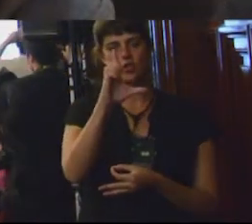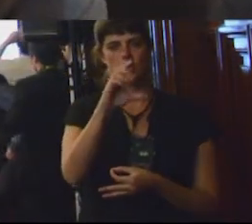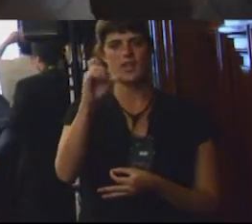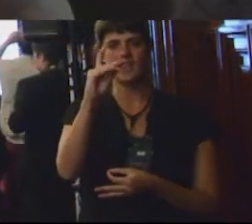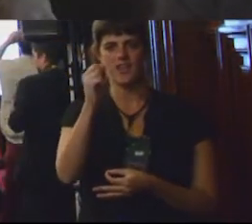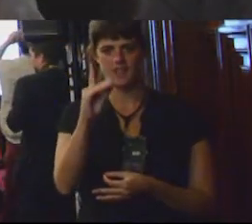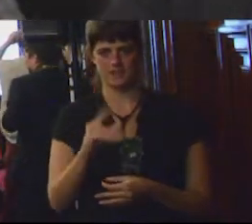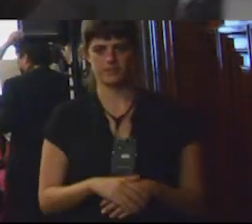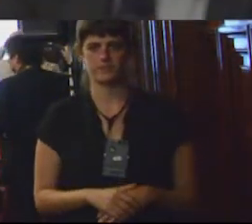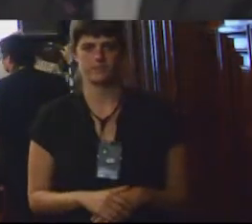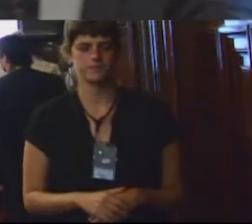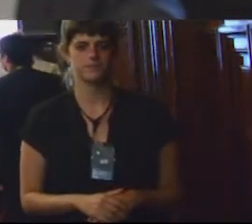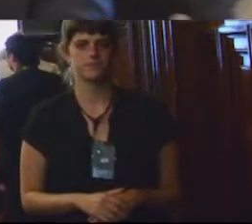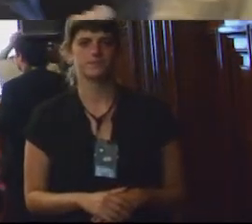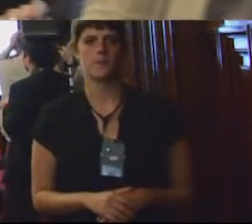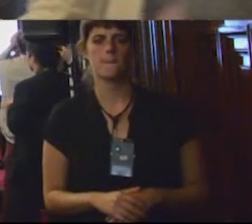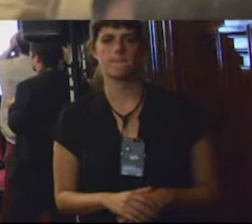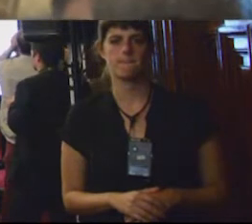Ay, la otra.